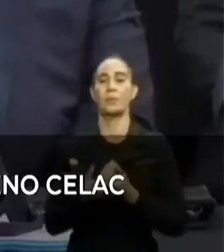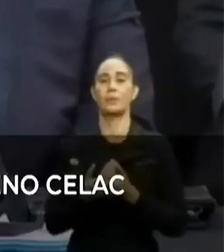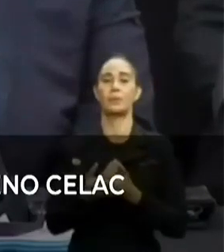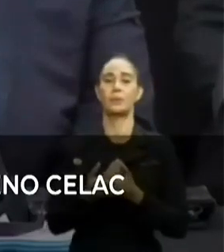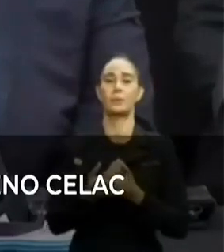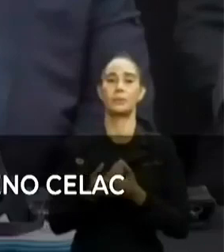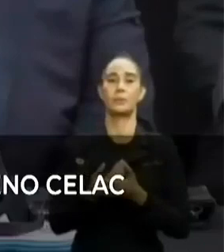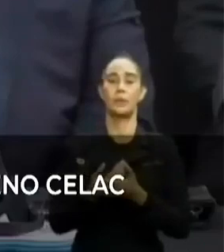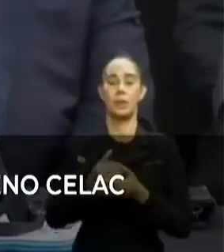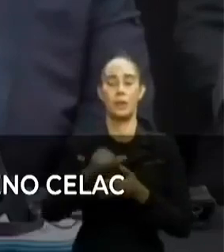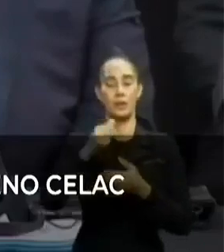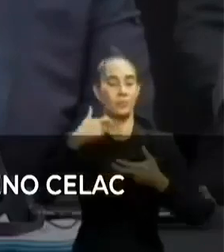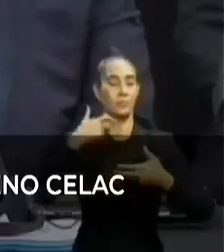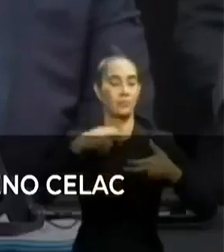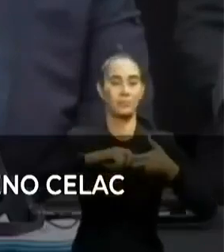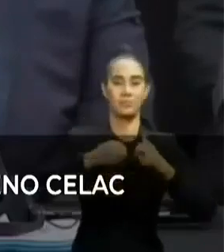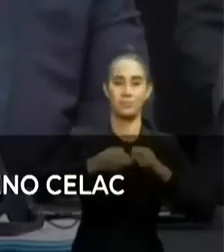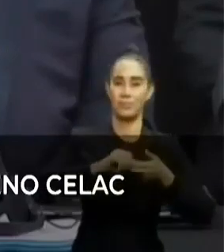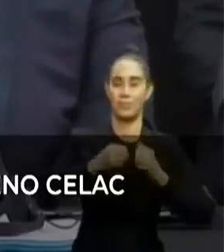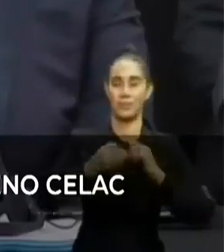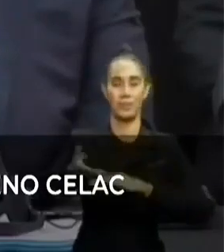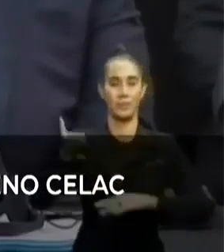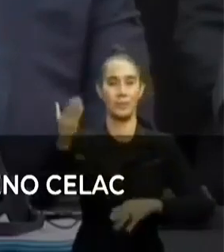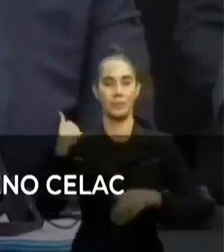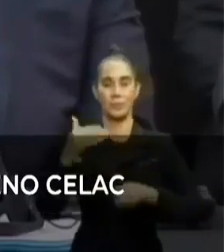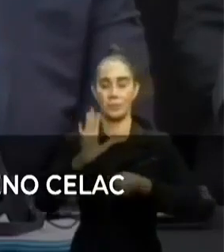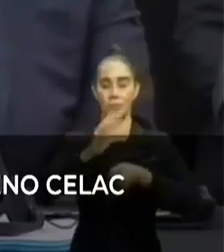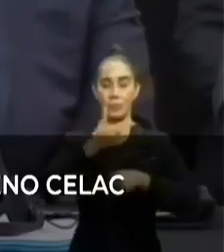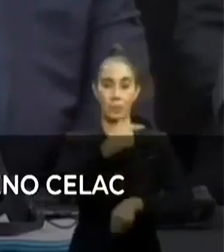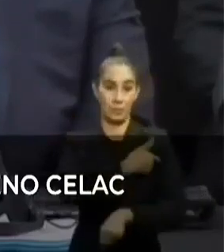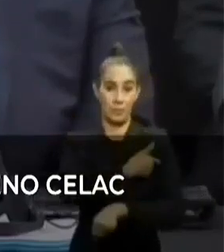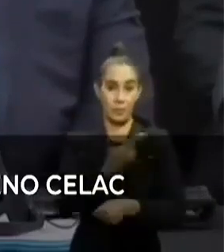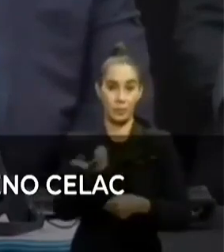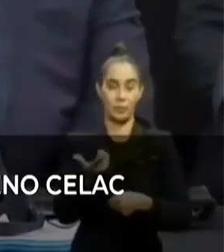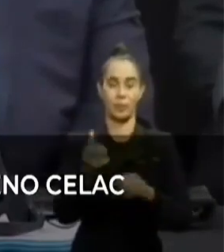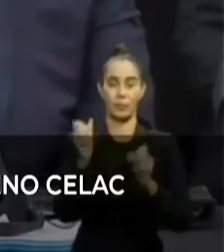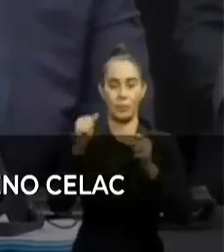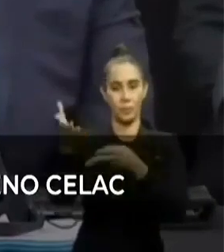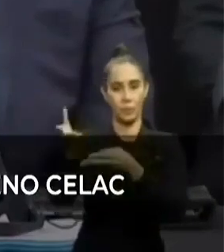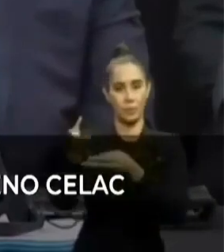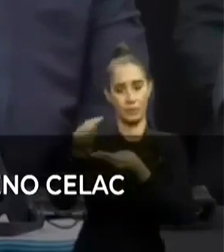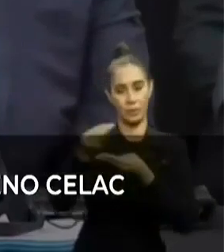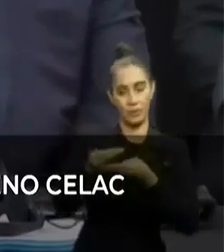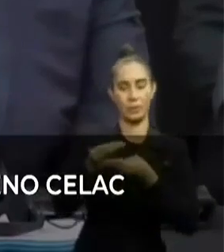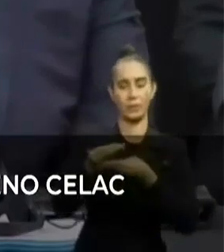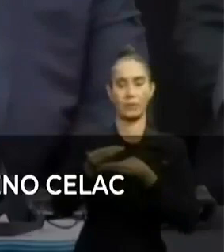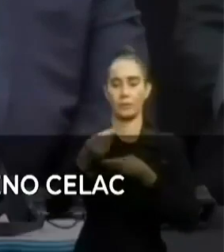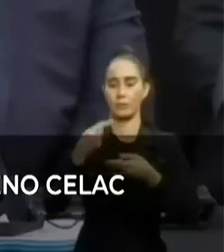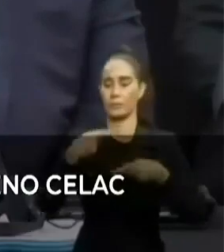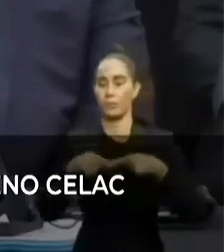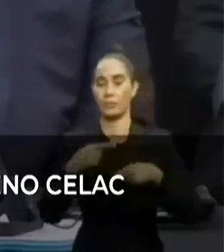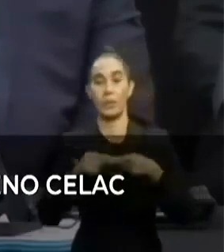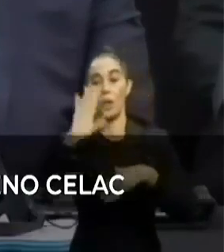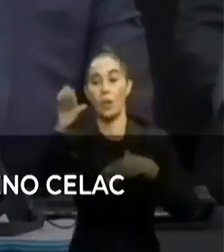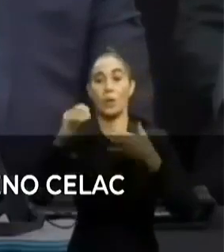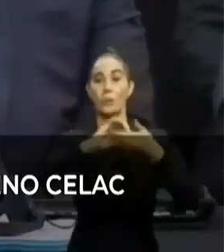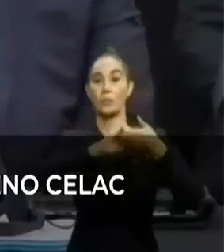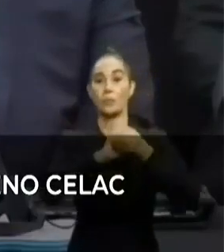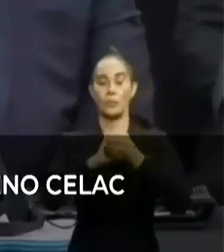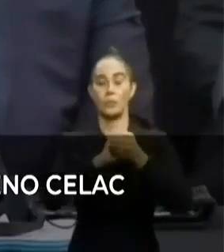los graves problemas que tuvimos con el tema de la vacuna para tener acceso a ellos. Todos tenemos que unirnos para